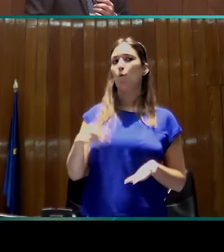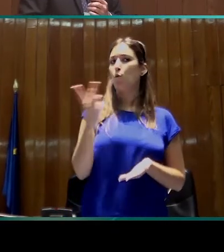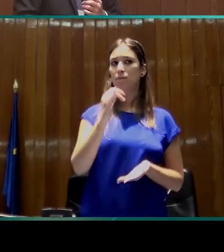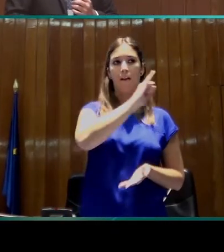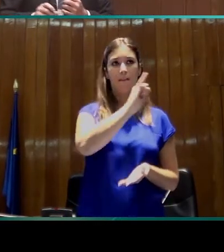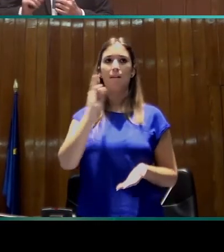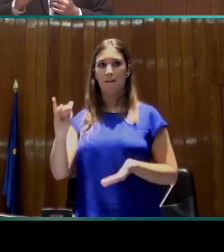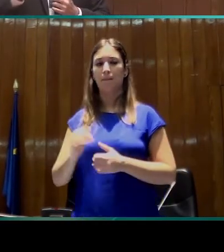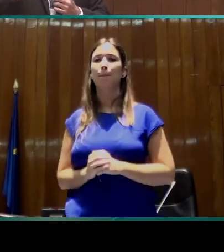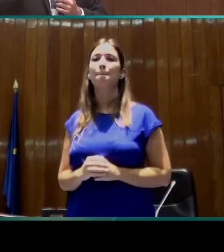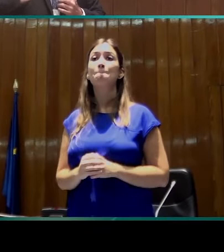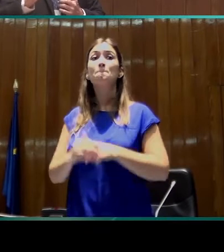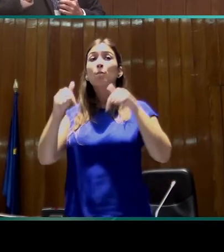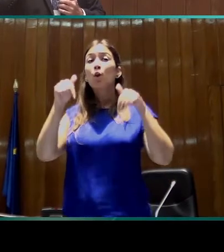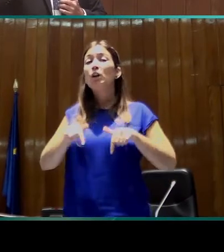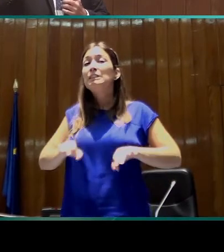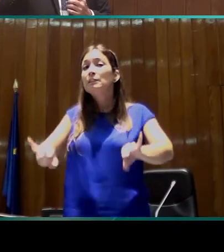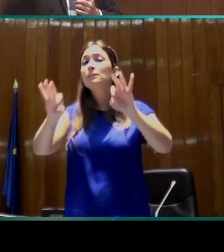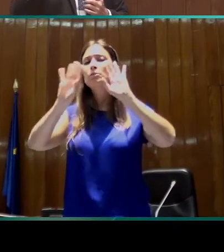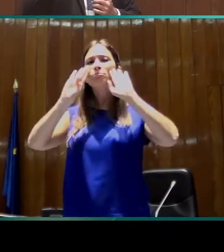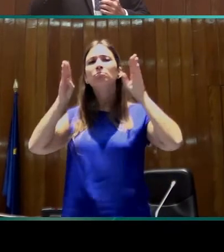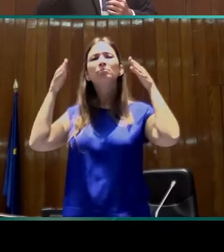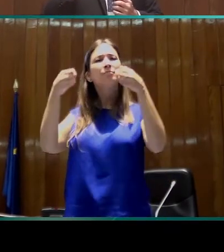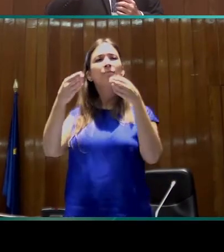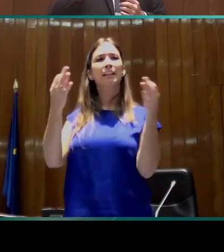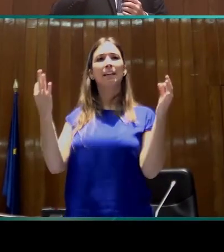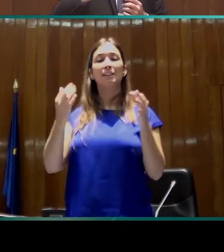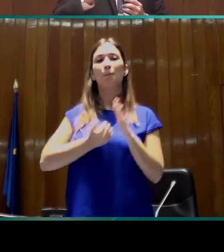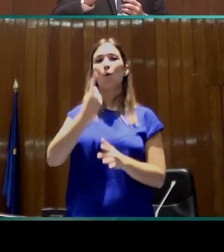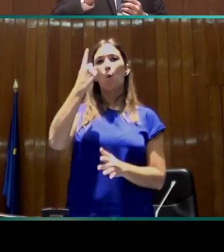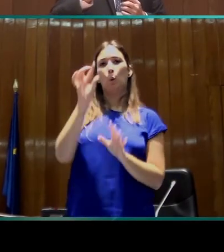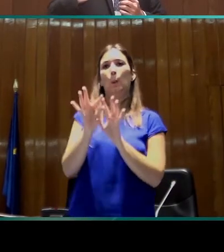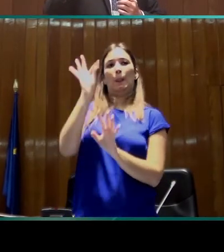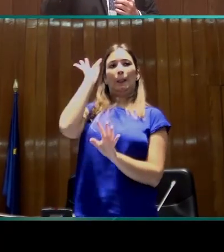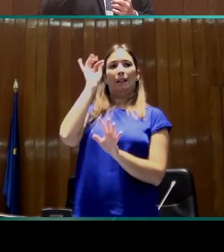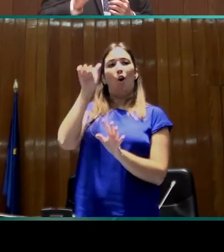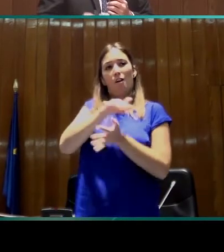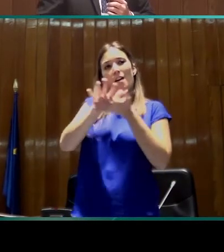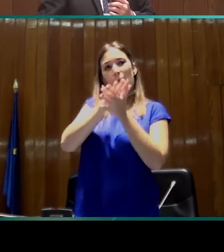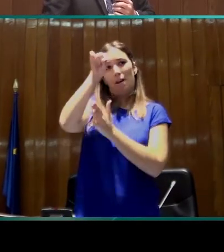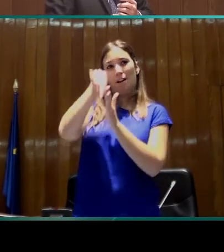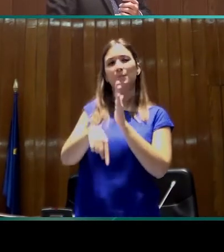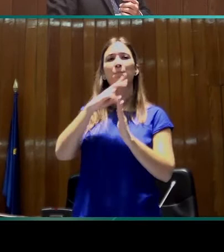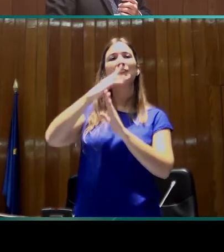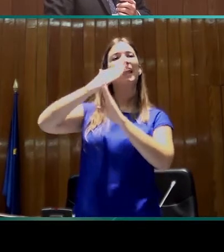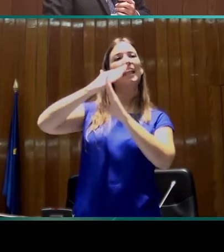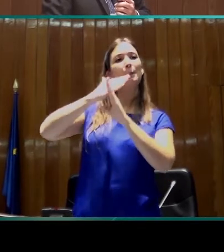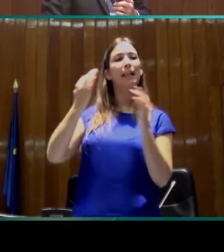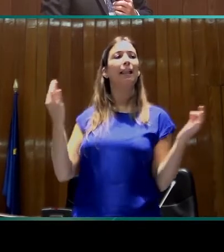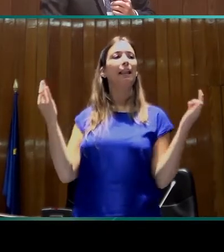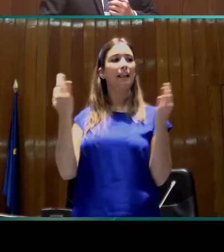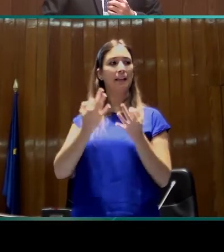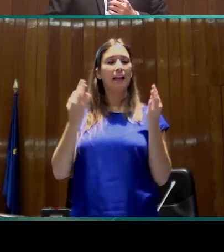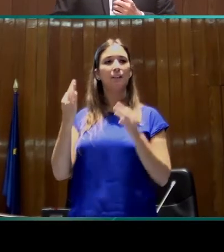de signos. Y hoy vamos a centrarnos exclusivamente en una de estos niveles, que es